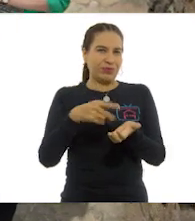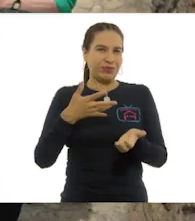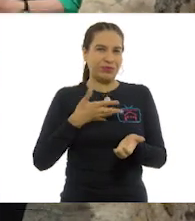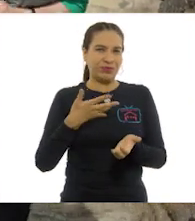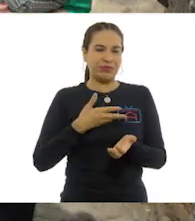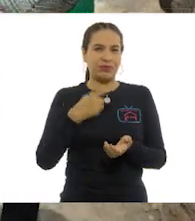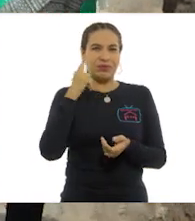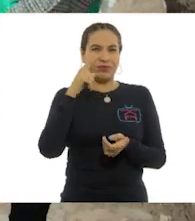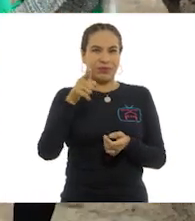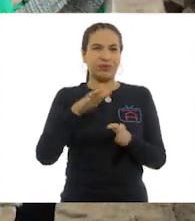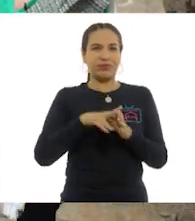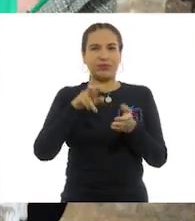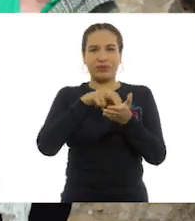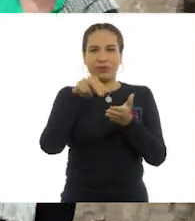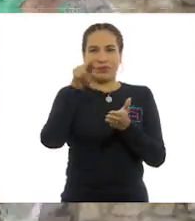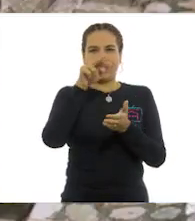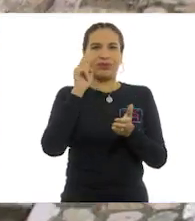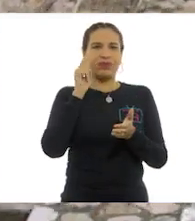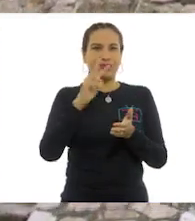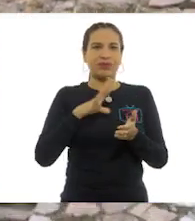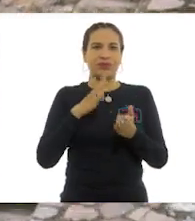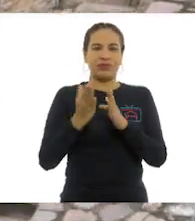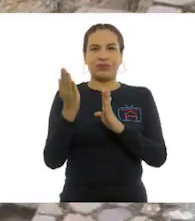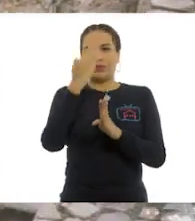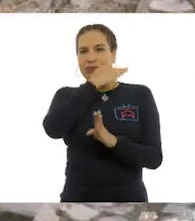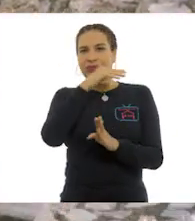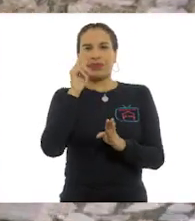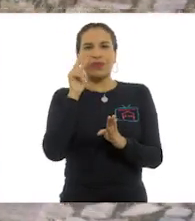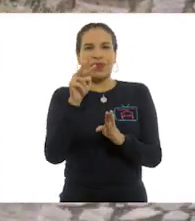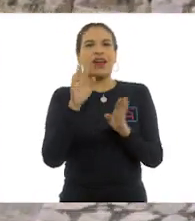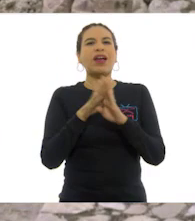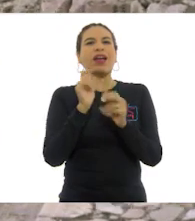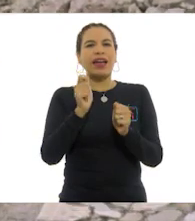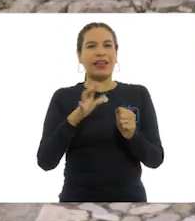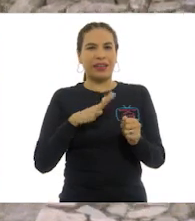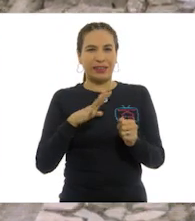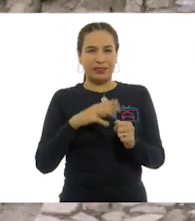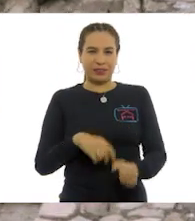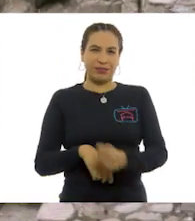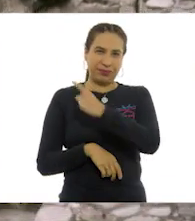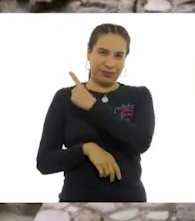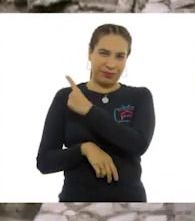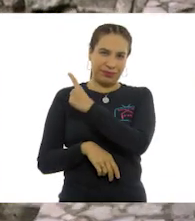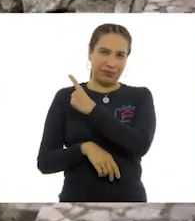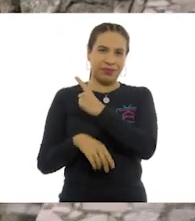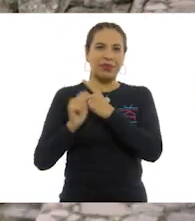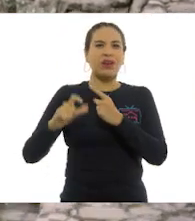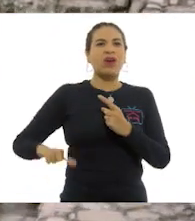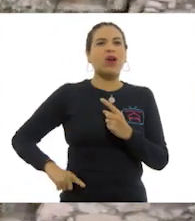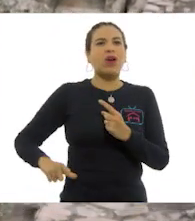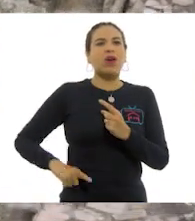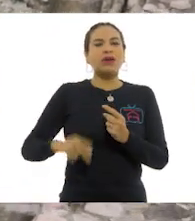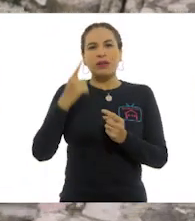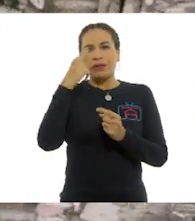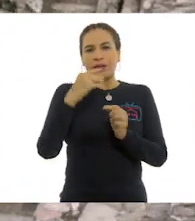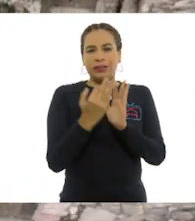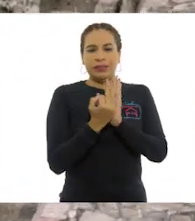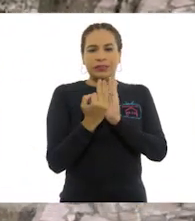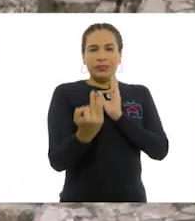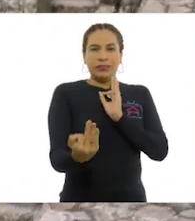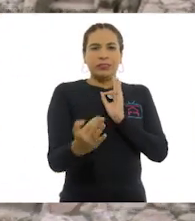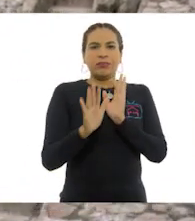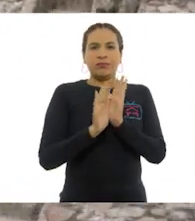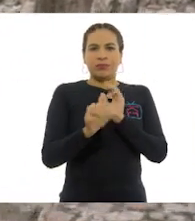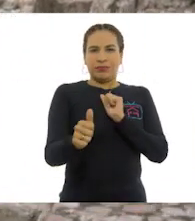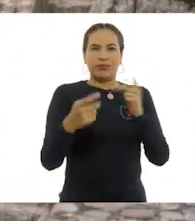Vean esa escalera que se encuentra detrás de mí. ¿No es una belleza? Estas escaleritas le servían al gobernante para mantener una distancia con todos los que